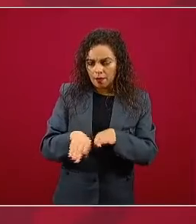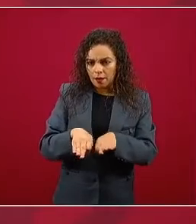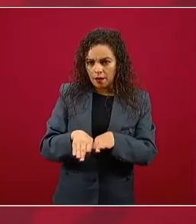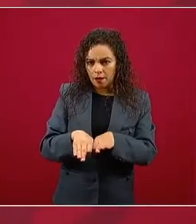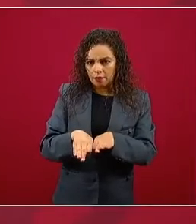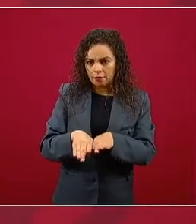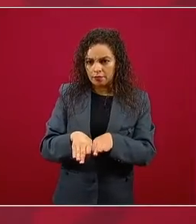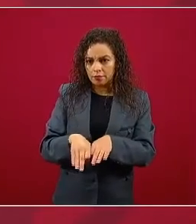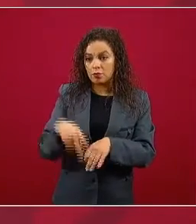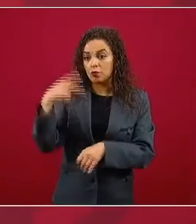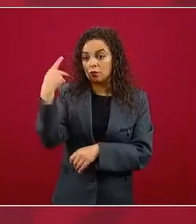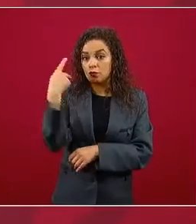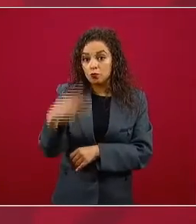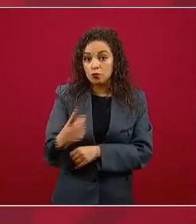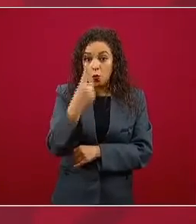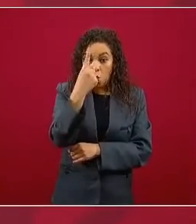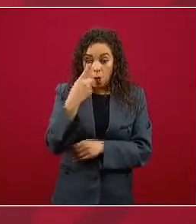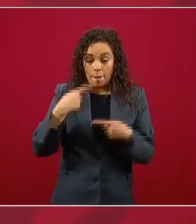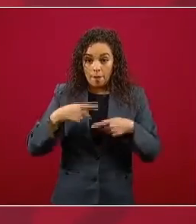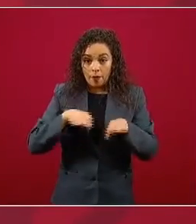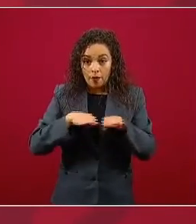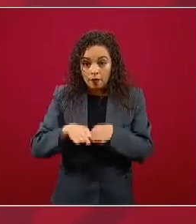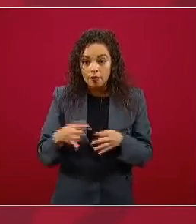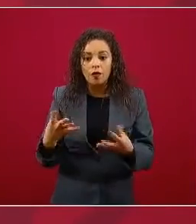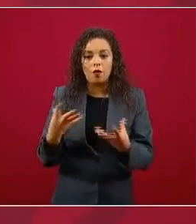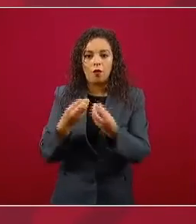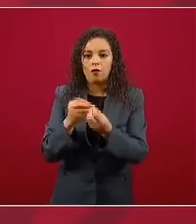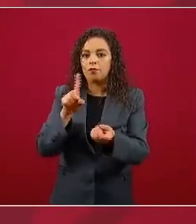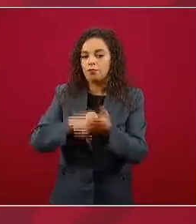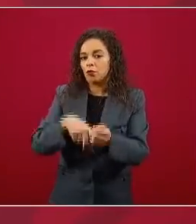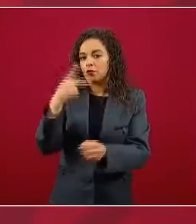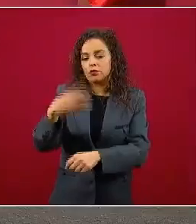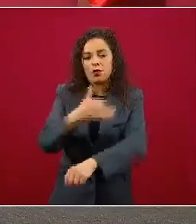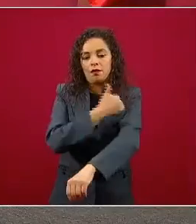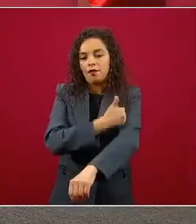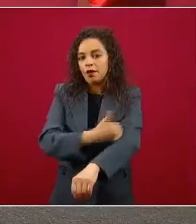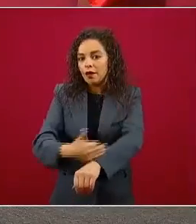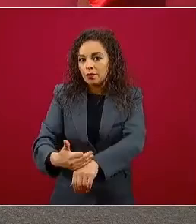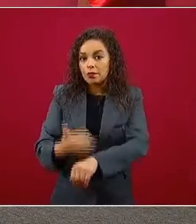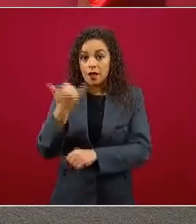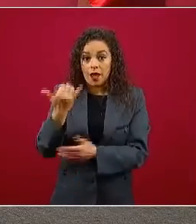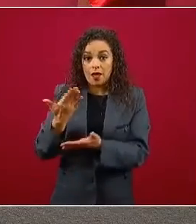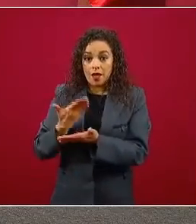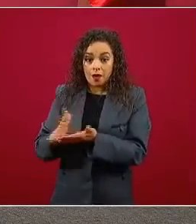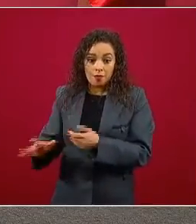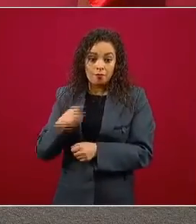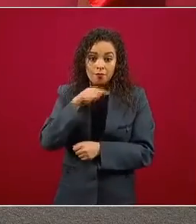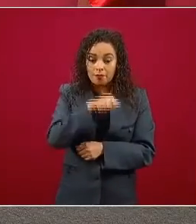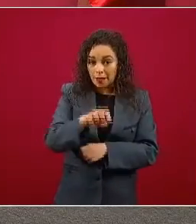trabajadores y sus familias, y que además paga los impuestos,